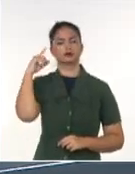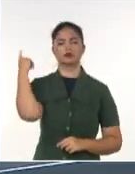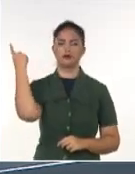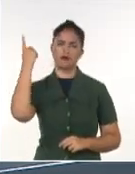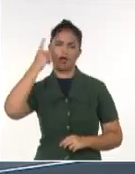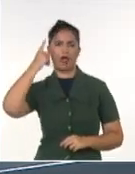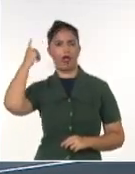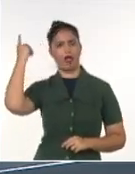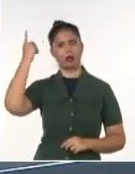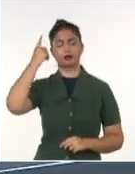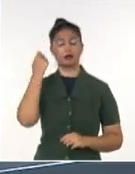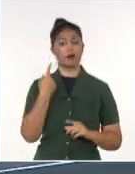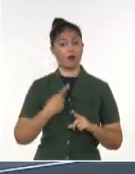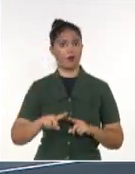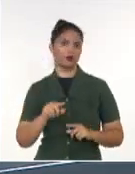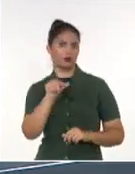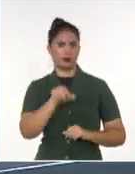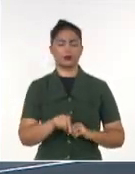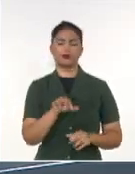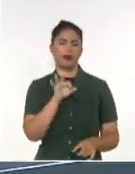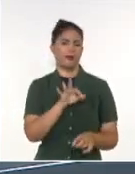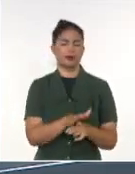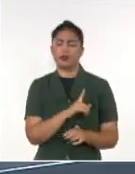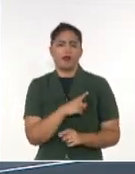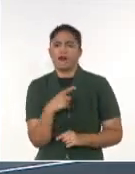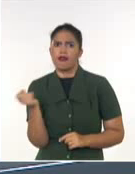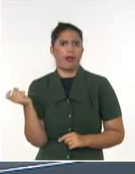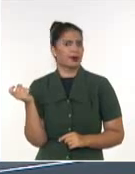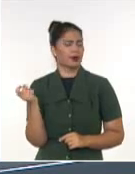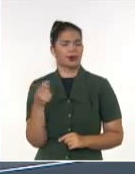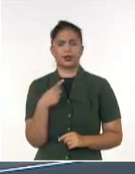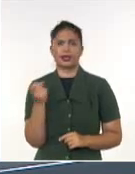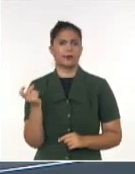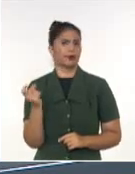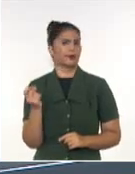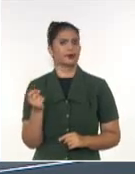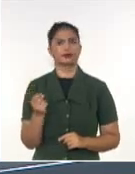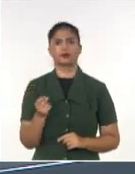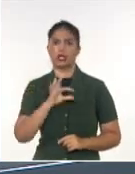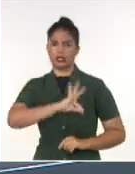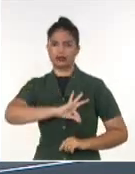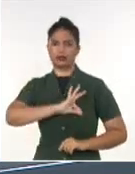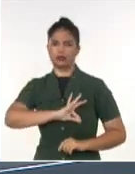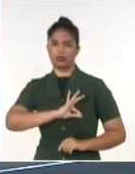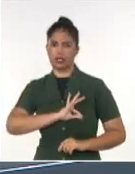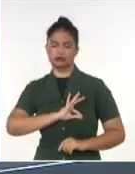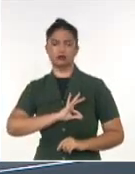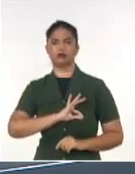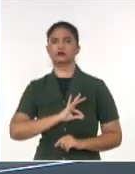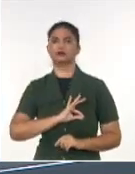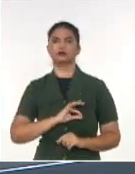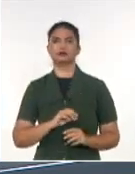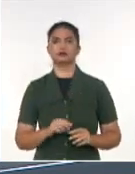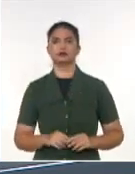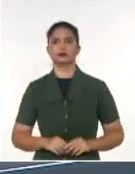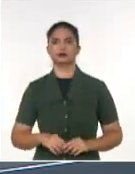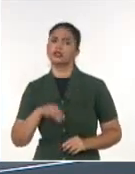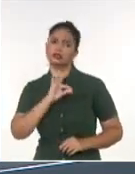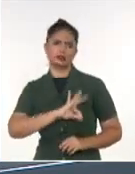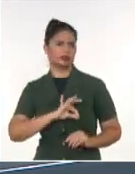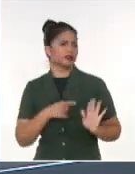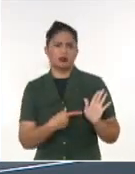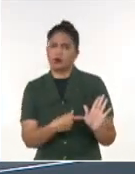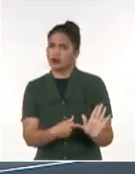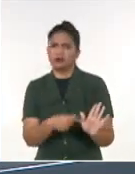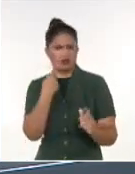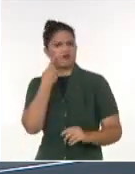también que tienen un inicio muy rápido, o sea, un inicio, los síntomas de inicio muy que se demuestran muy